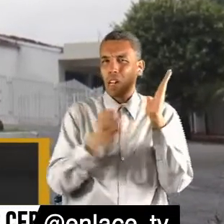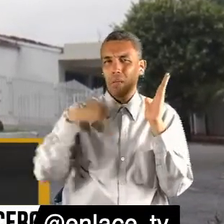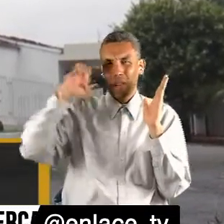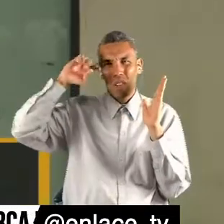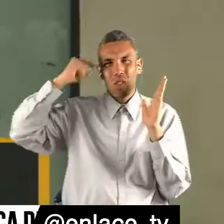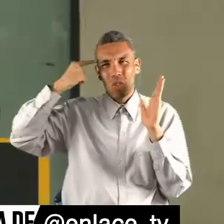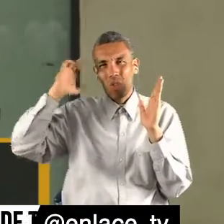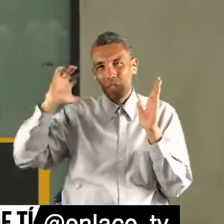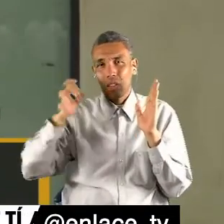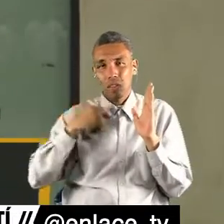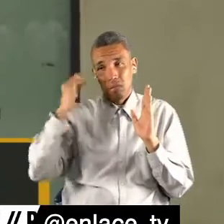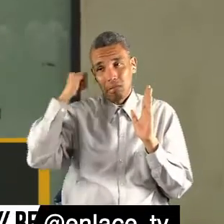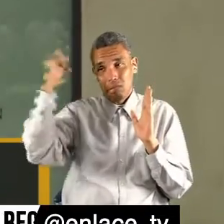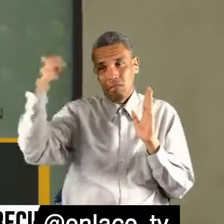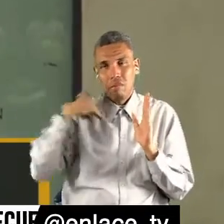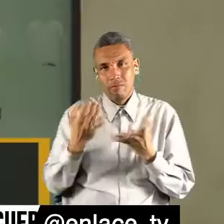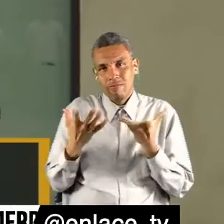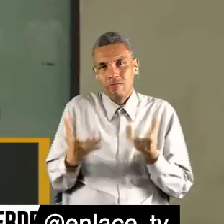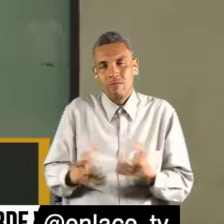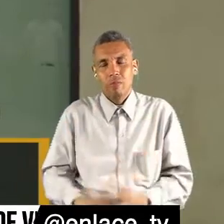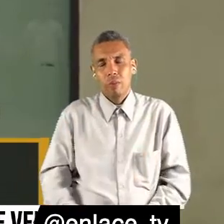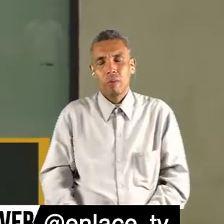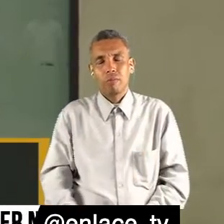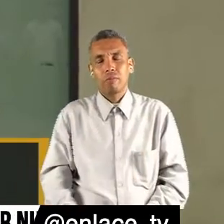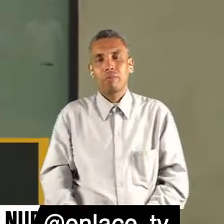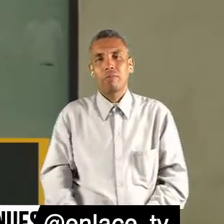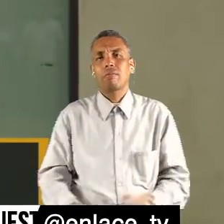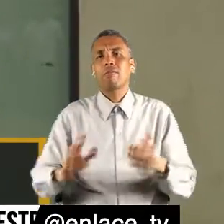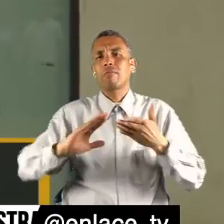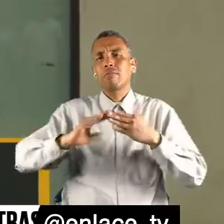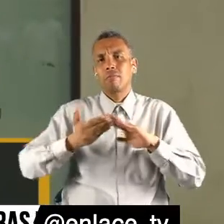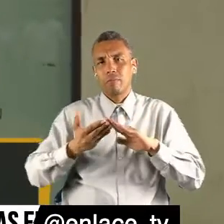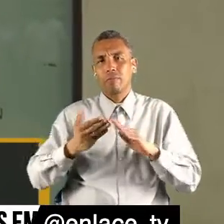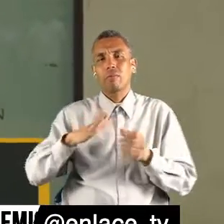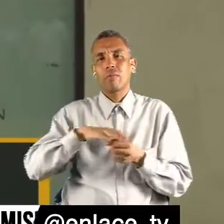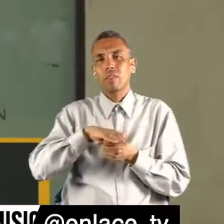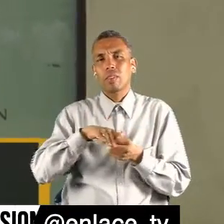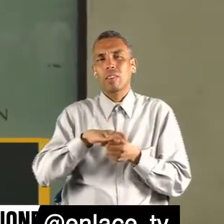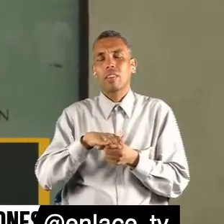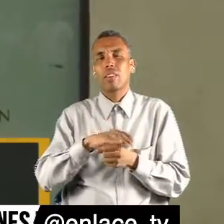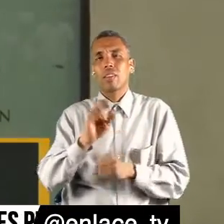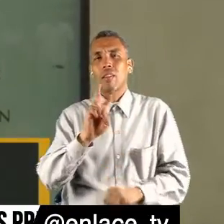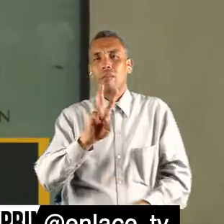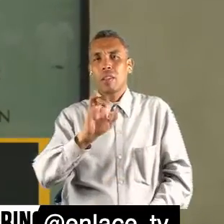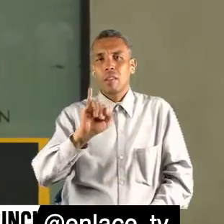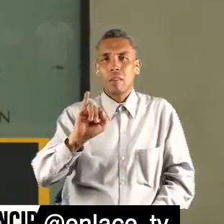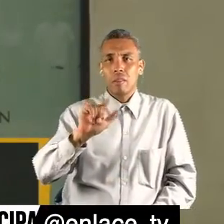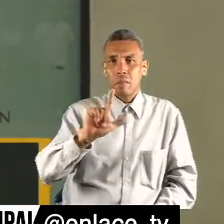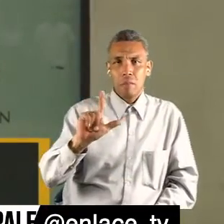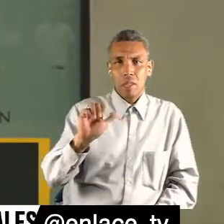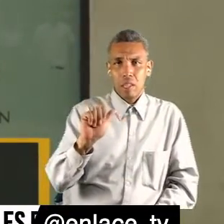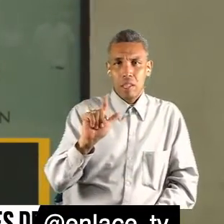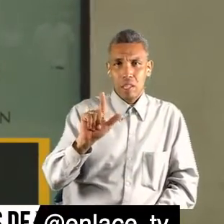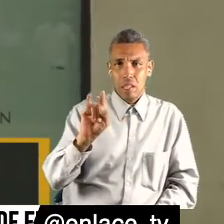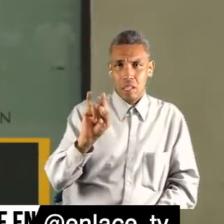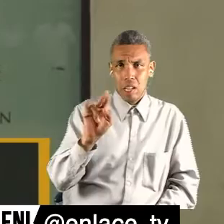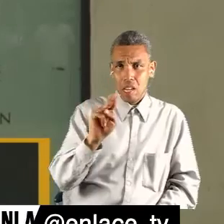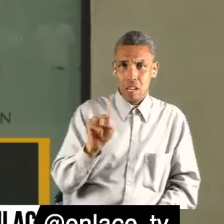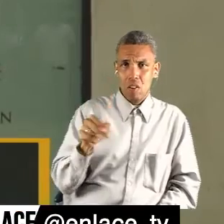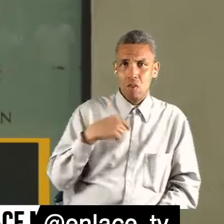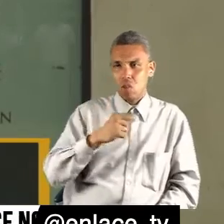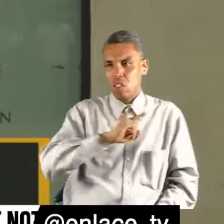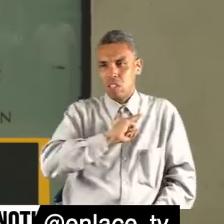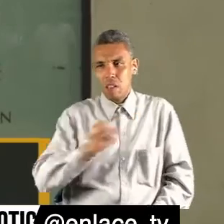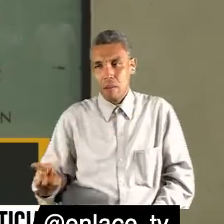Nacional. Por esta denuncia interpuesta por los habitantes de la Comuna 2 de Barranca Bermeja, Enlace Noticias acudió a la Unidad de Restitución de